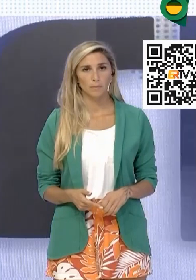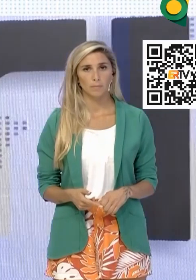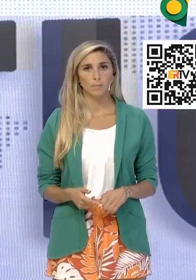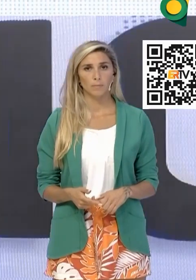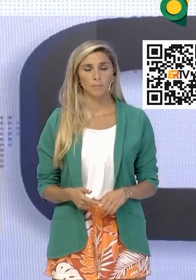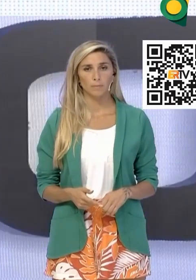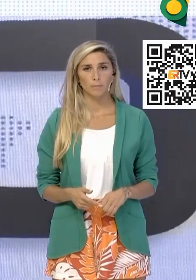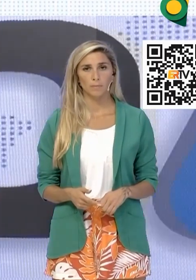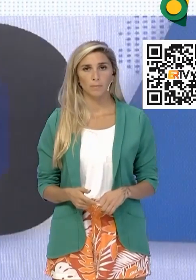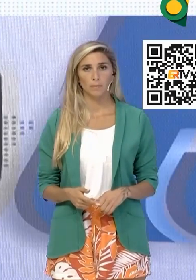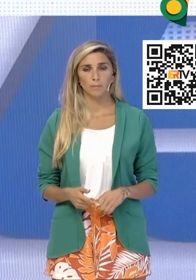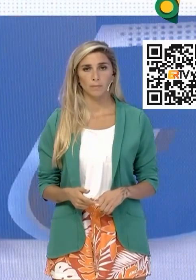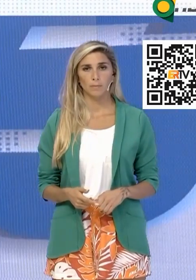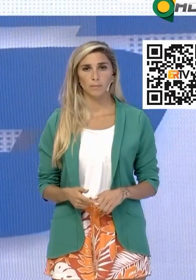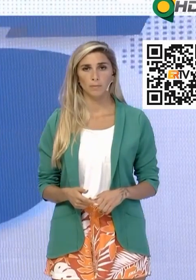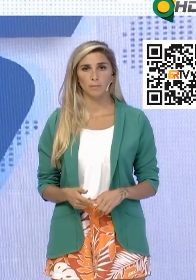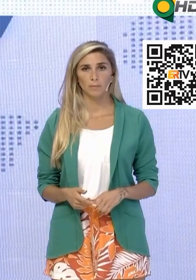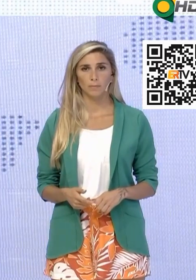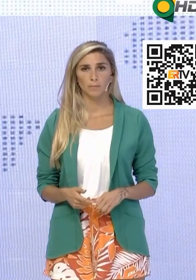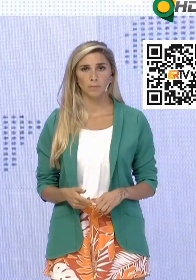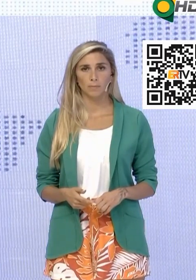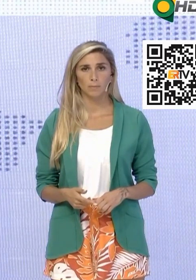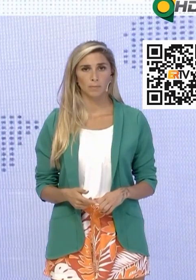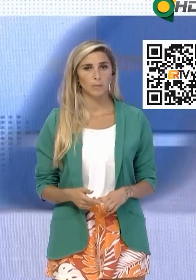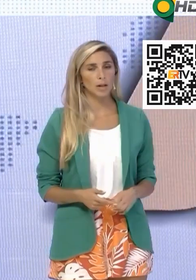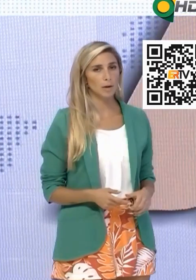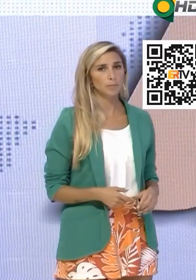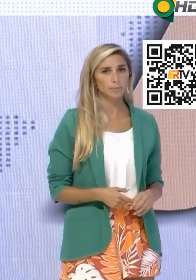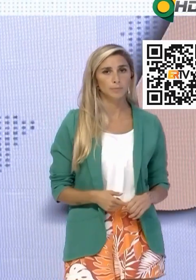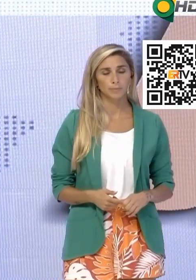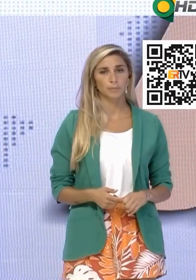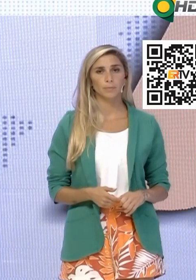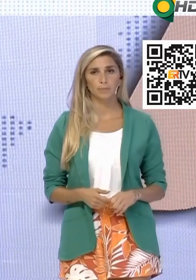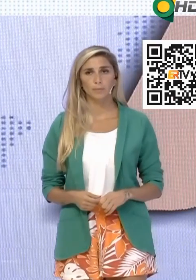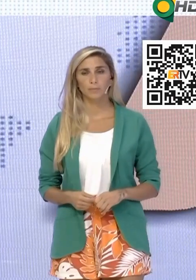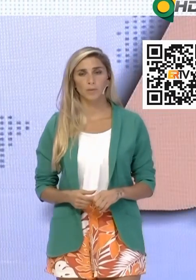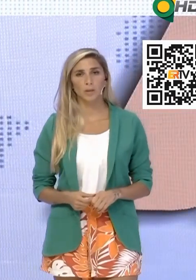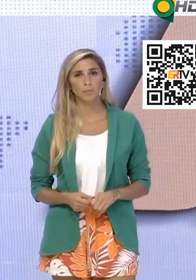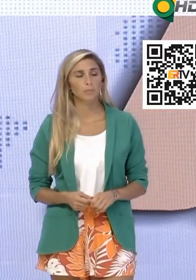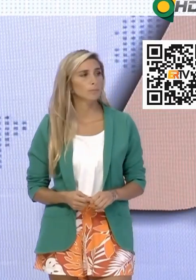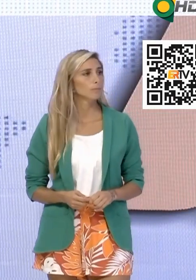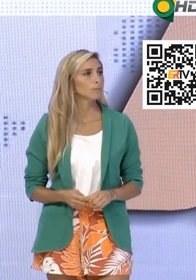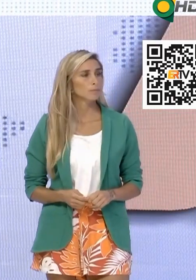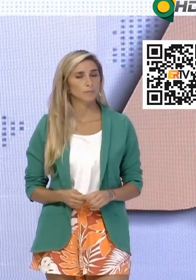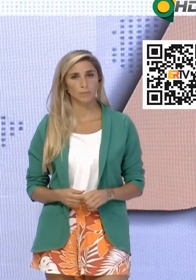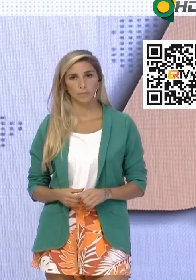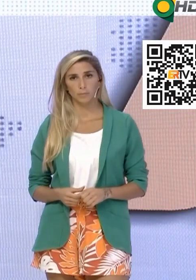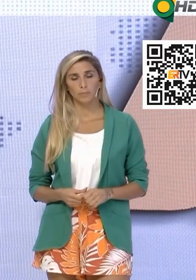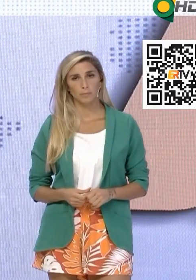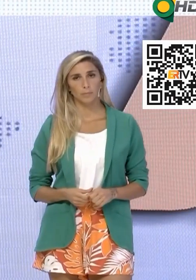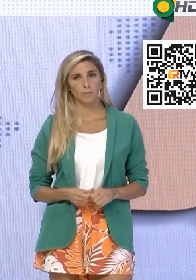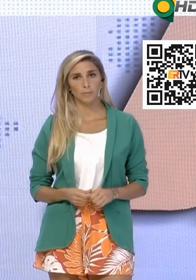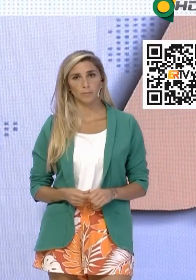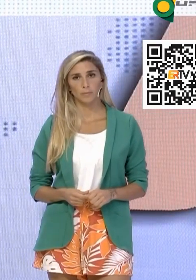damos de nuestros ingresos que están bancarizados en una cuenta. Claro. Una cuenta bancaria. Sí. El ejemplo